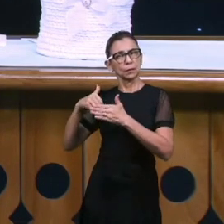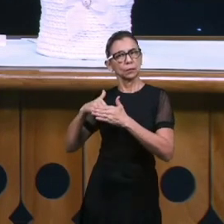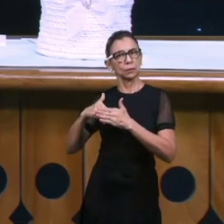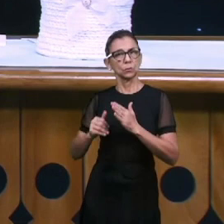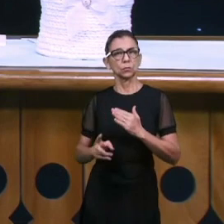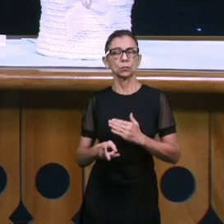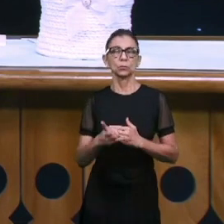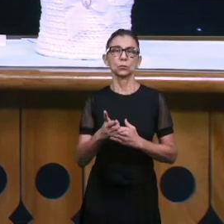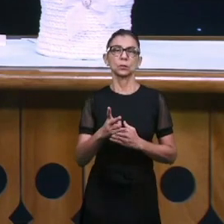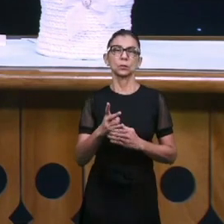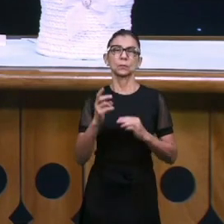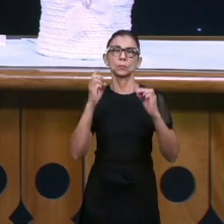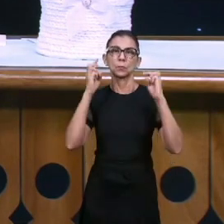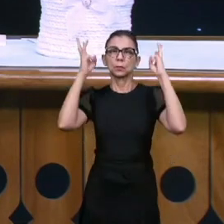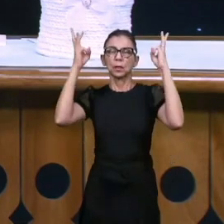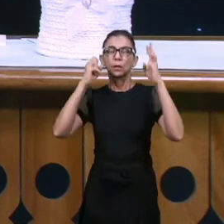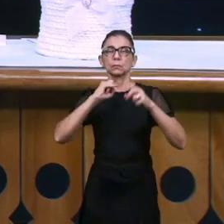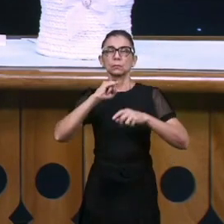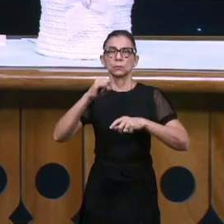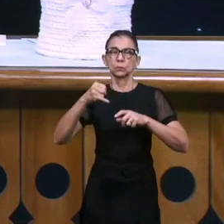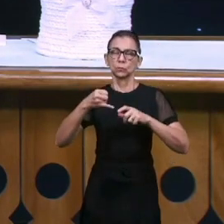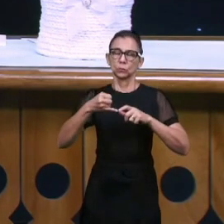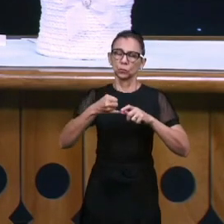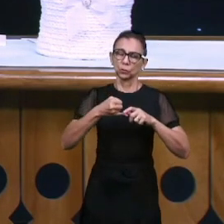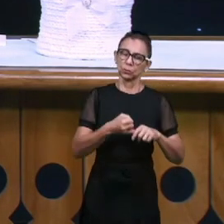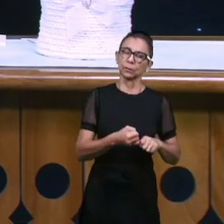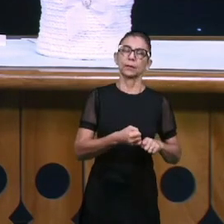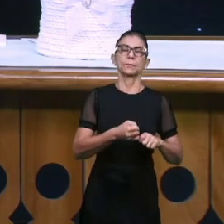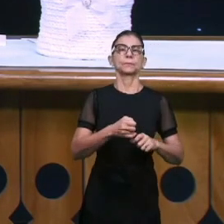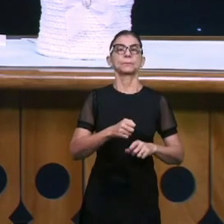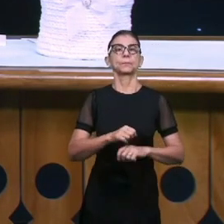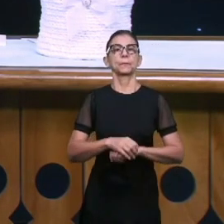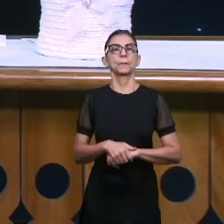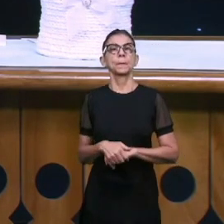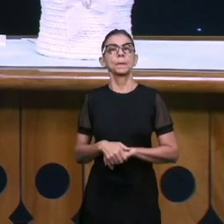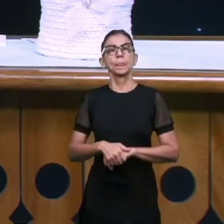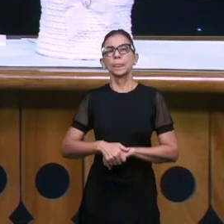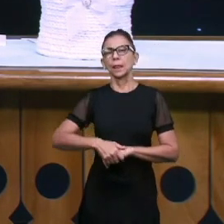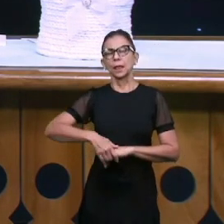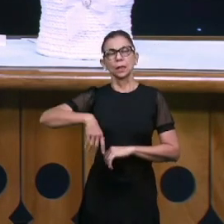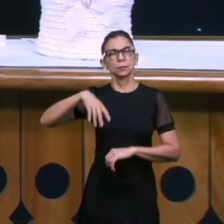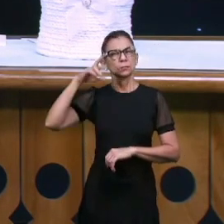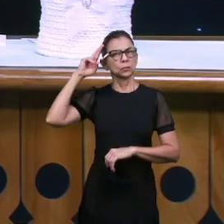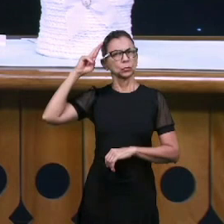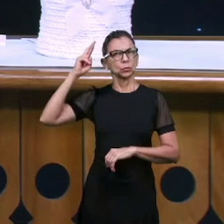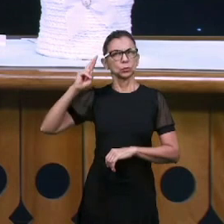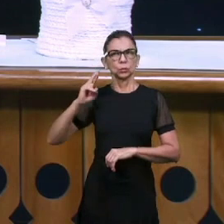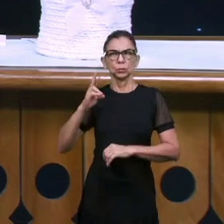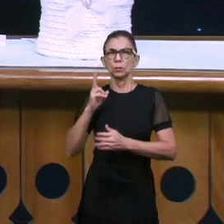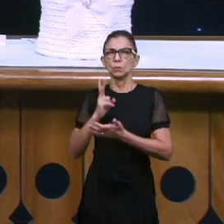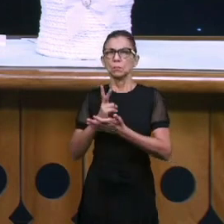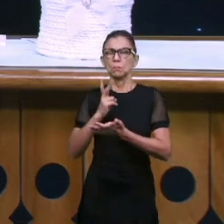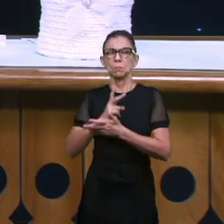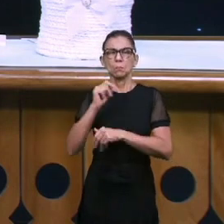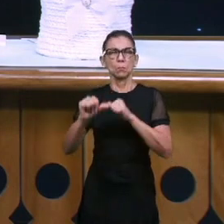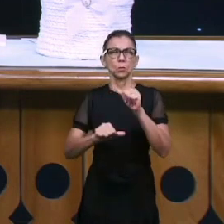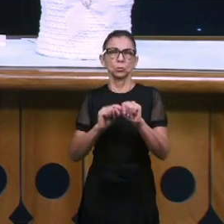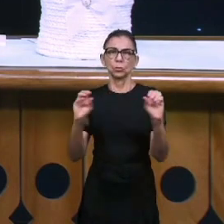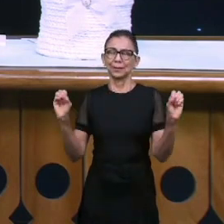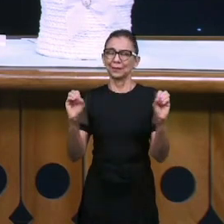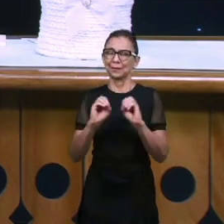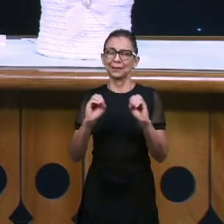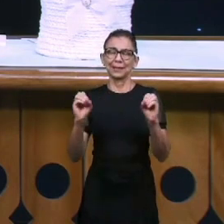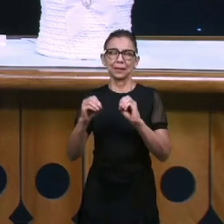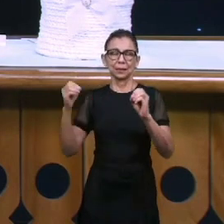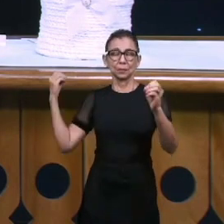Josué, la misma que vino trayendo la iglesia durante los siglos, es la misma. Para